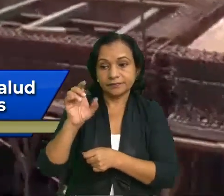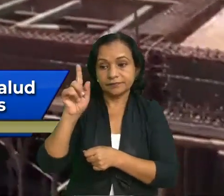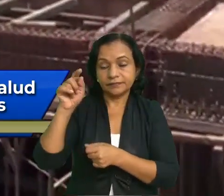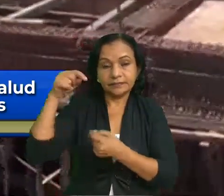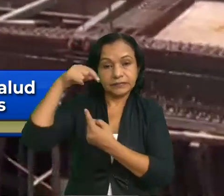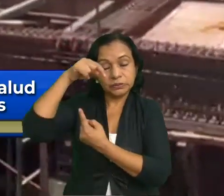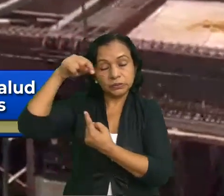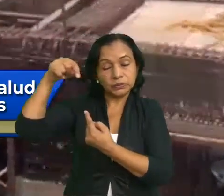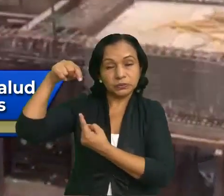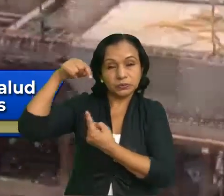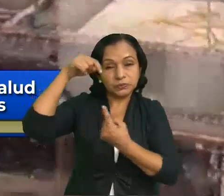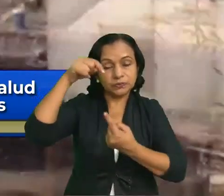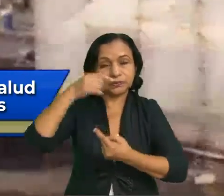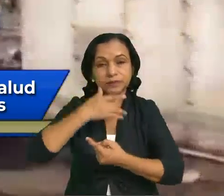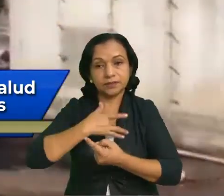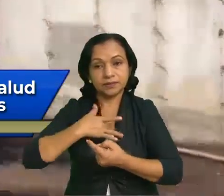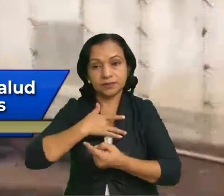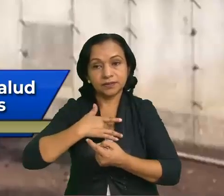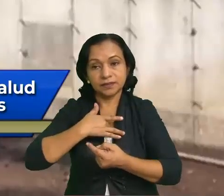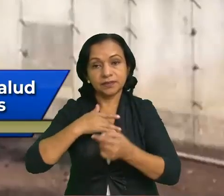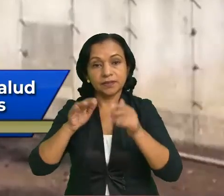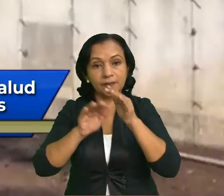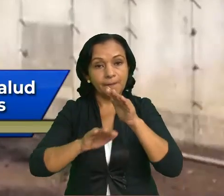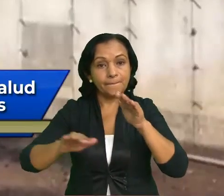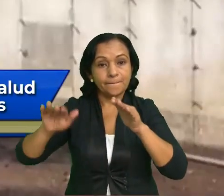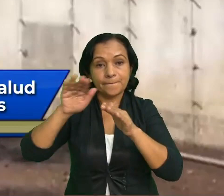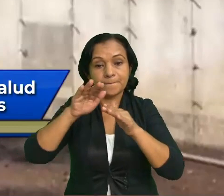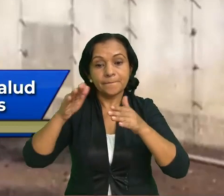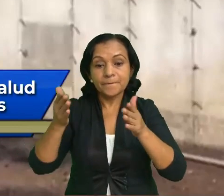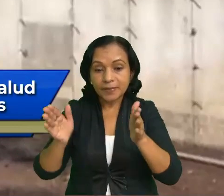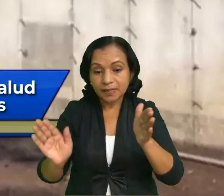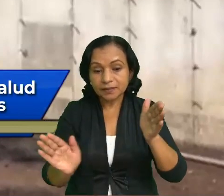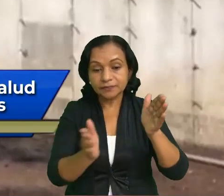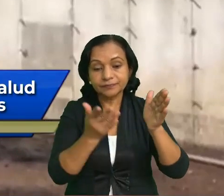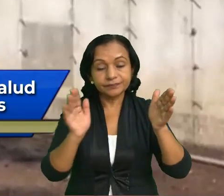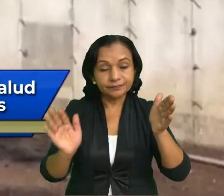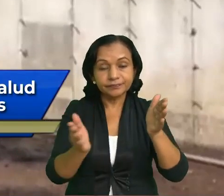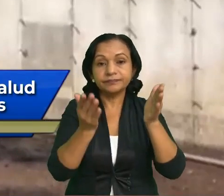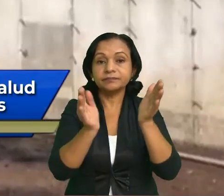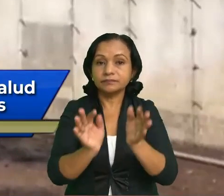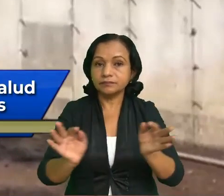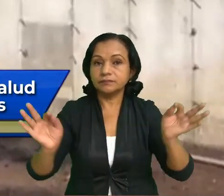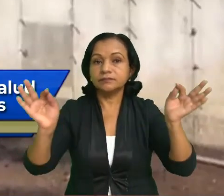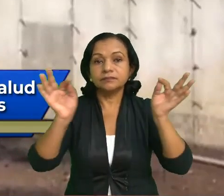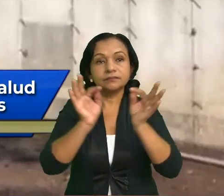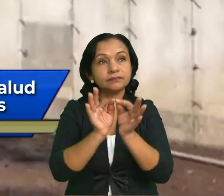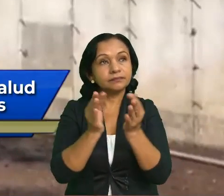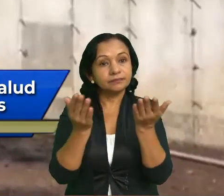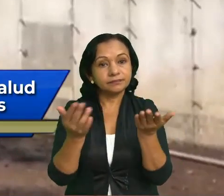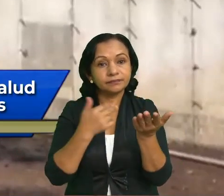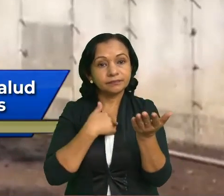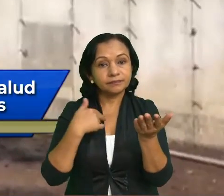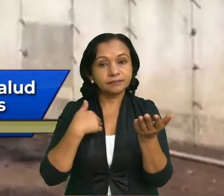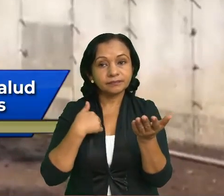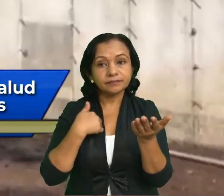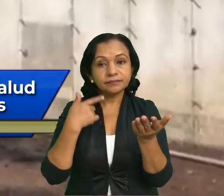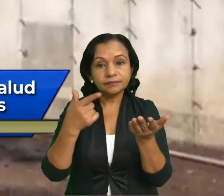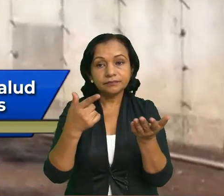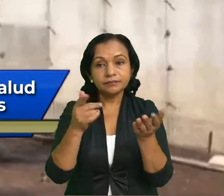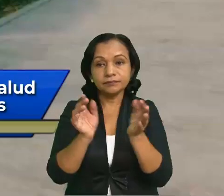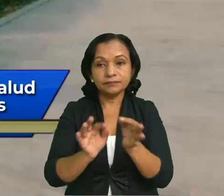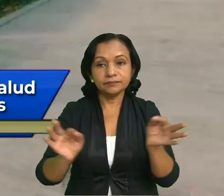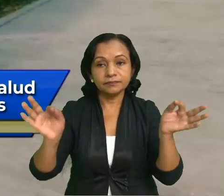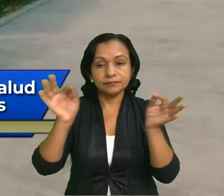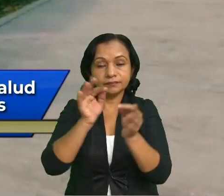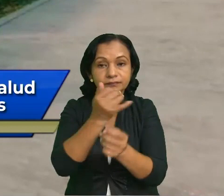afectaciones y va a tener que necesitar hacer reparaciones importantes pero también el hecho no de asegurar esa magnitud de